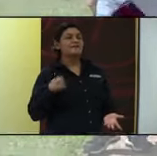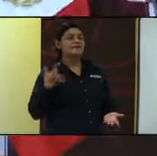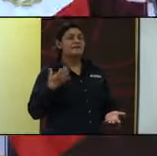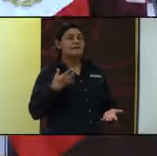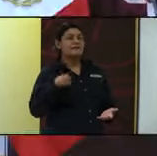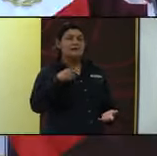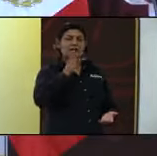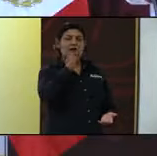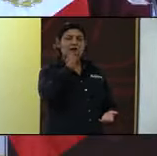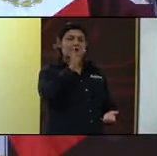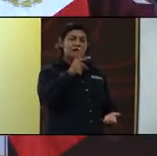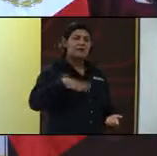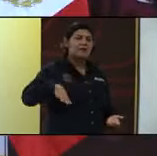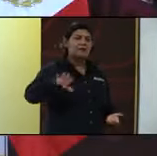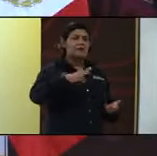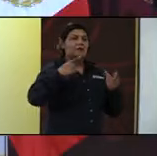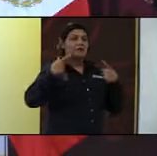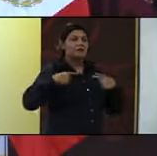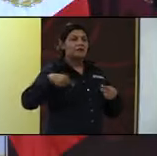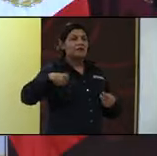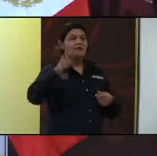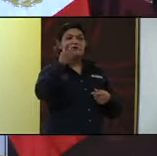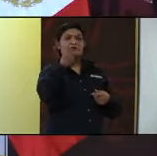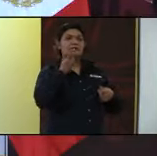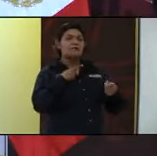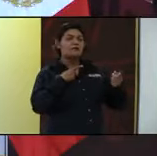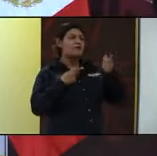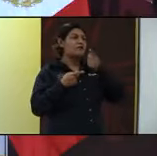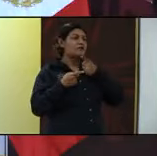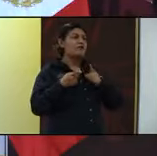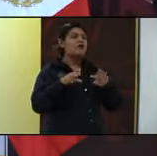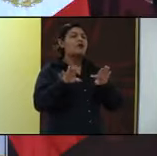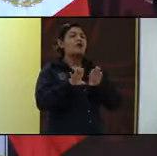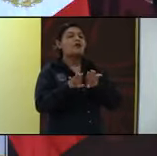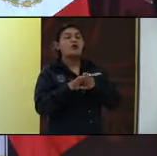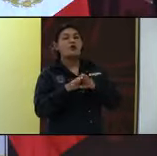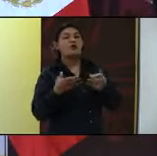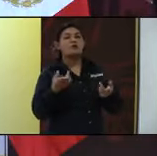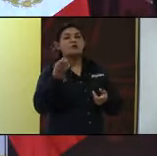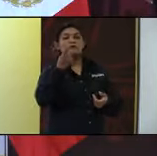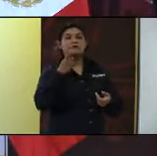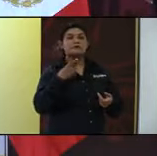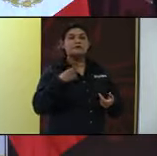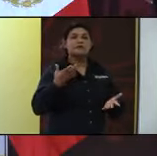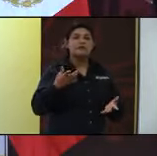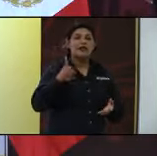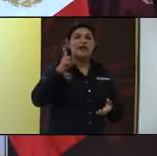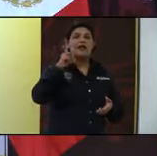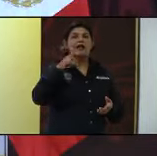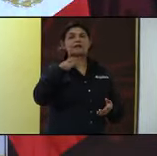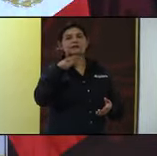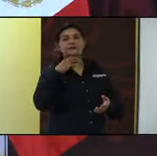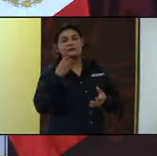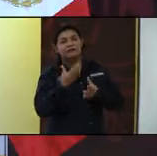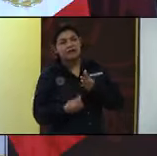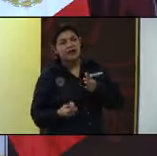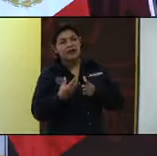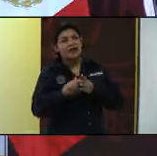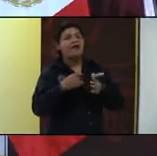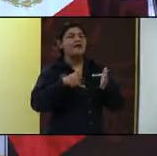doy la palabra a los ciudadanos para que nos comenten cómo vamos. Y ahí me platican que hay derrames de aguas negras, ahí me dicen que